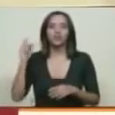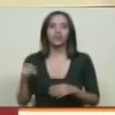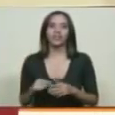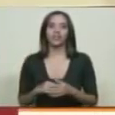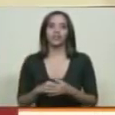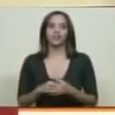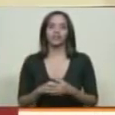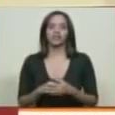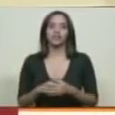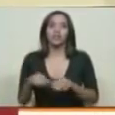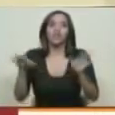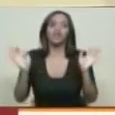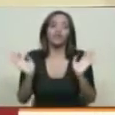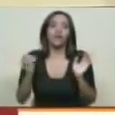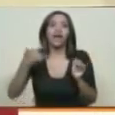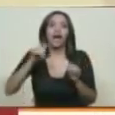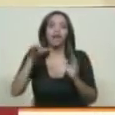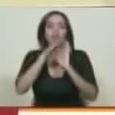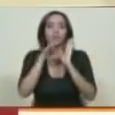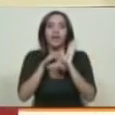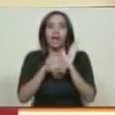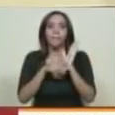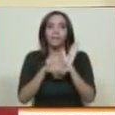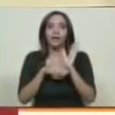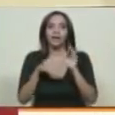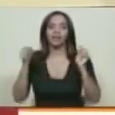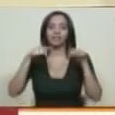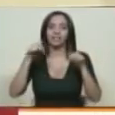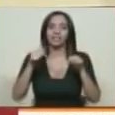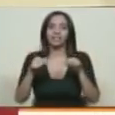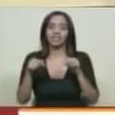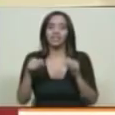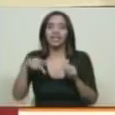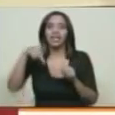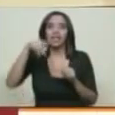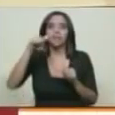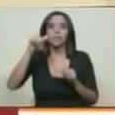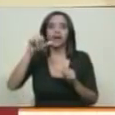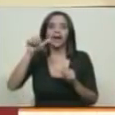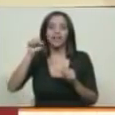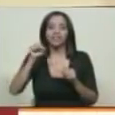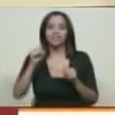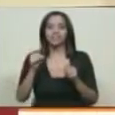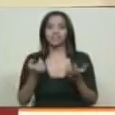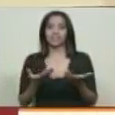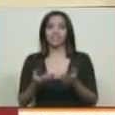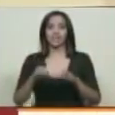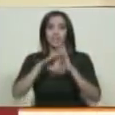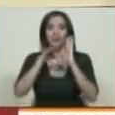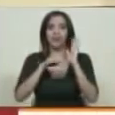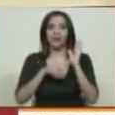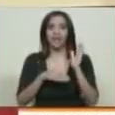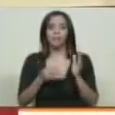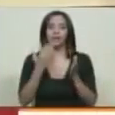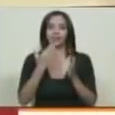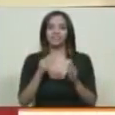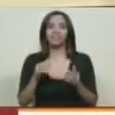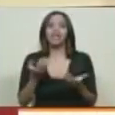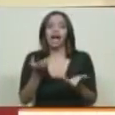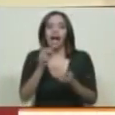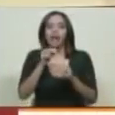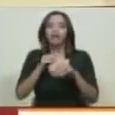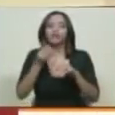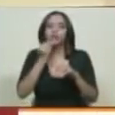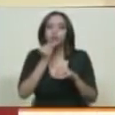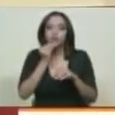ollas populares fue que hay un programa parecido al PAE aquí, que es el programa de alimentación escolar, que es la olla caliente, que es que le lleva a los chamos de escasos